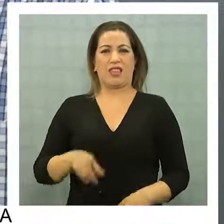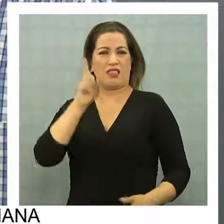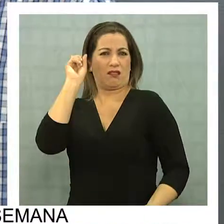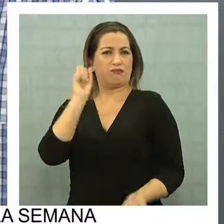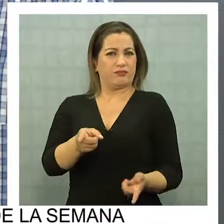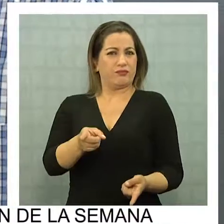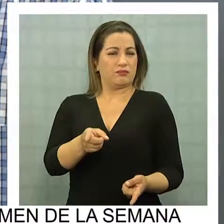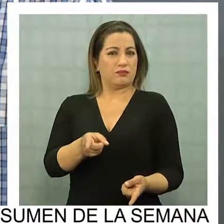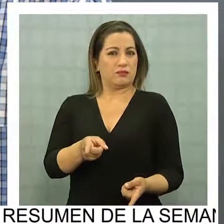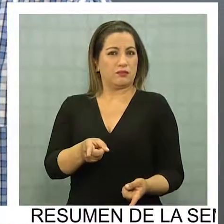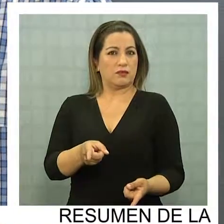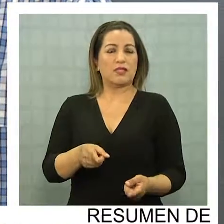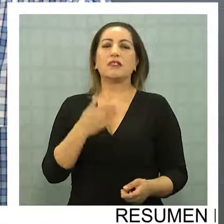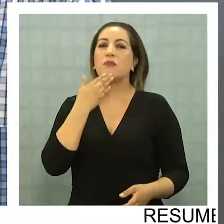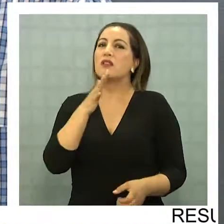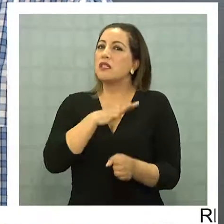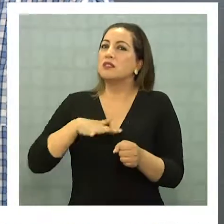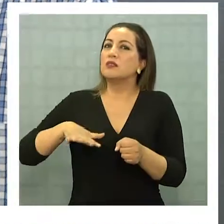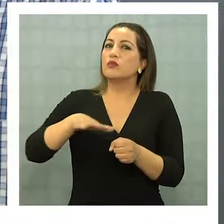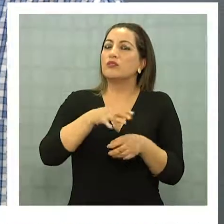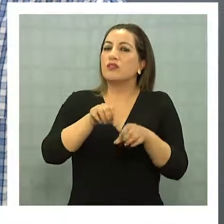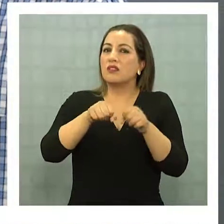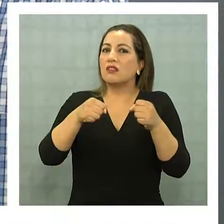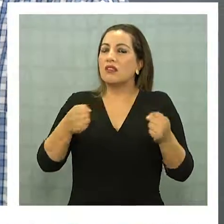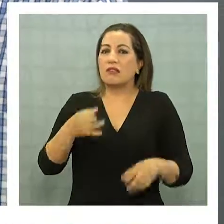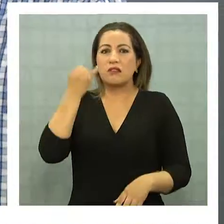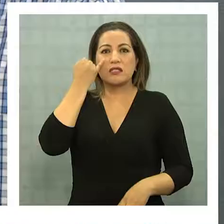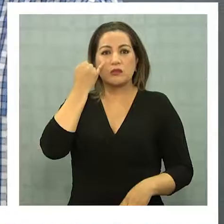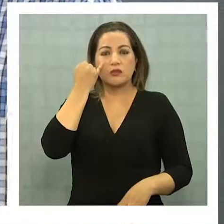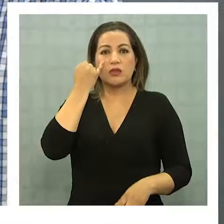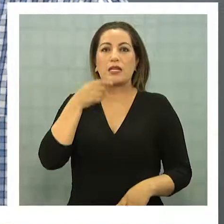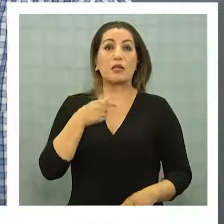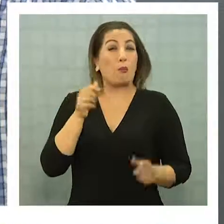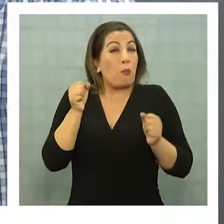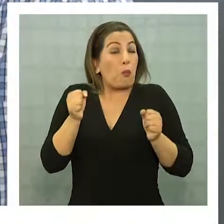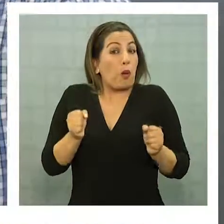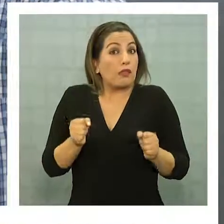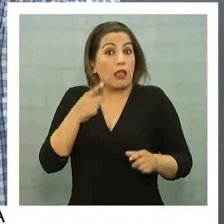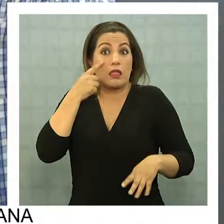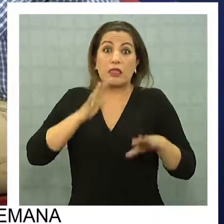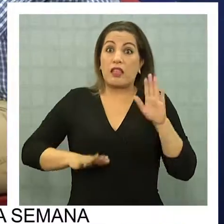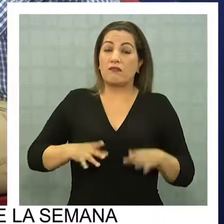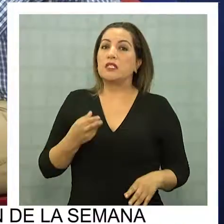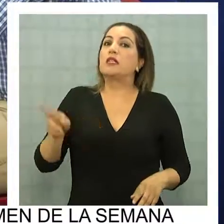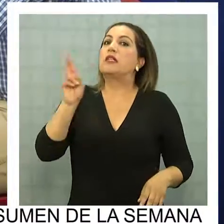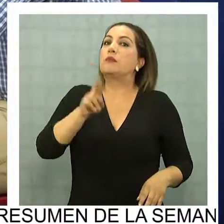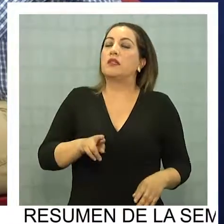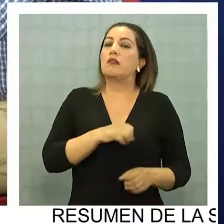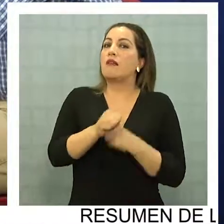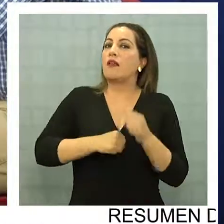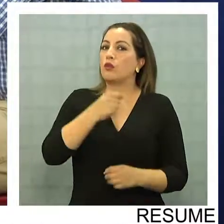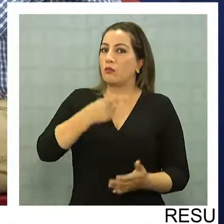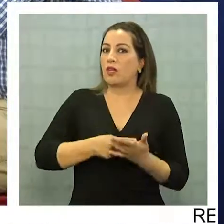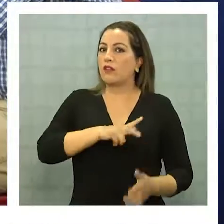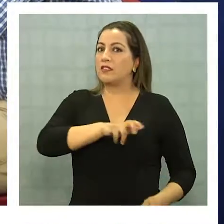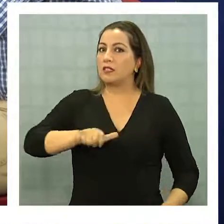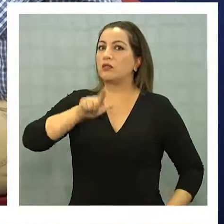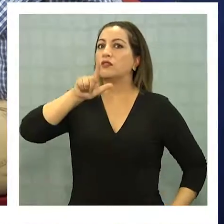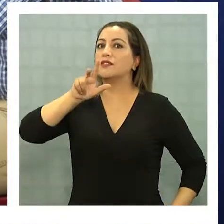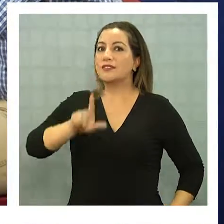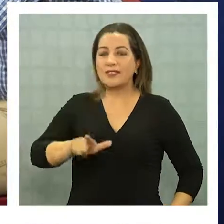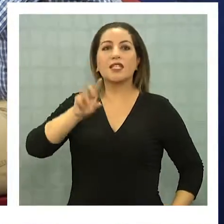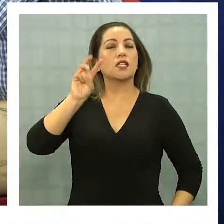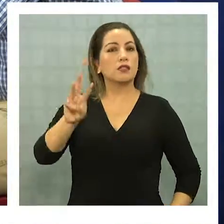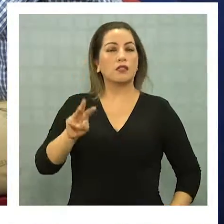señalas en una situación de quiebre institucional podría repetirse una situación como la que se dio el año 73. O sea, también es una muy